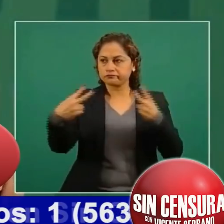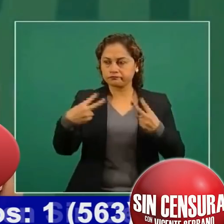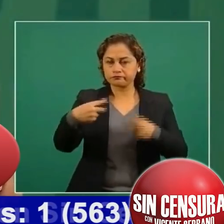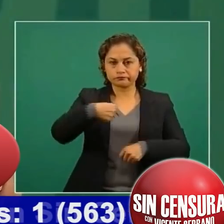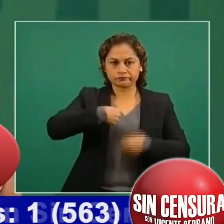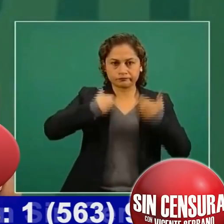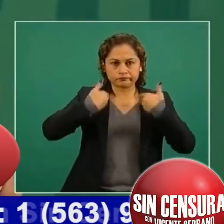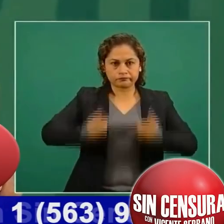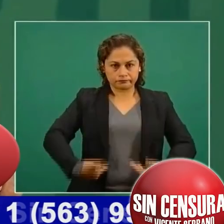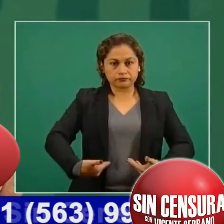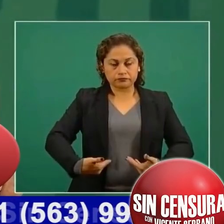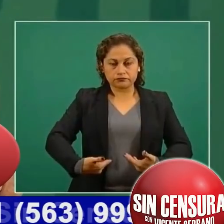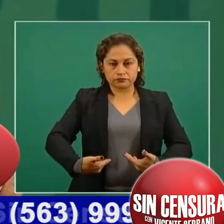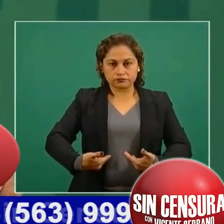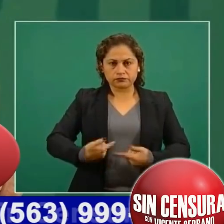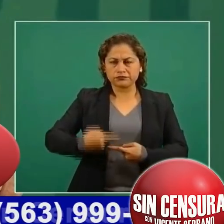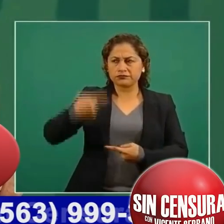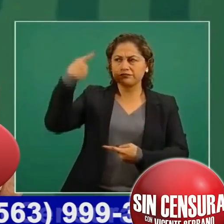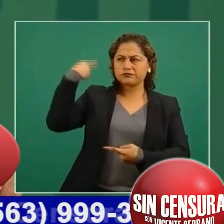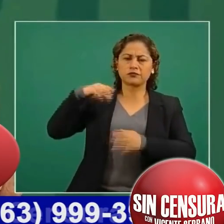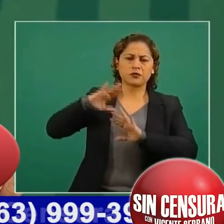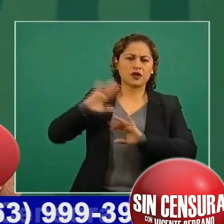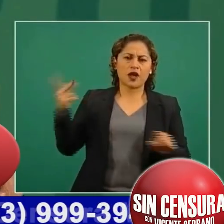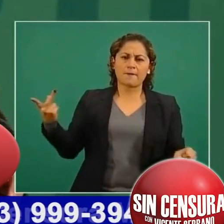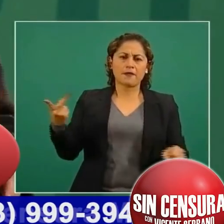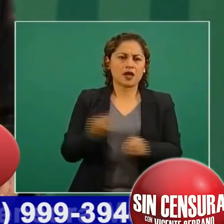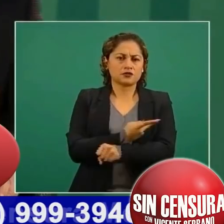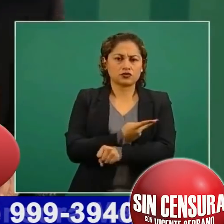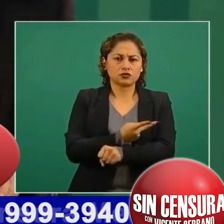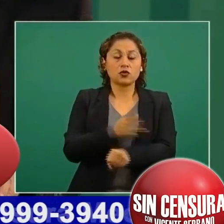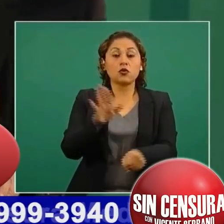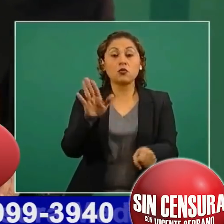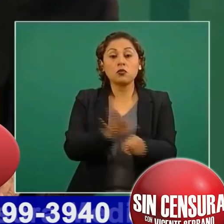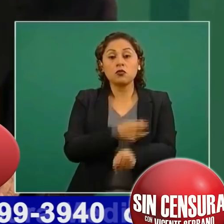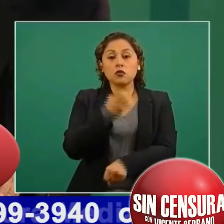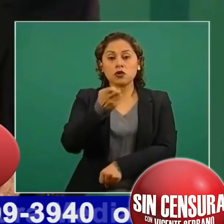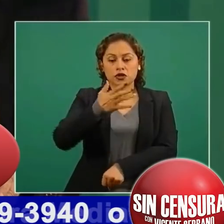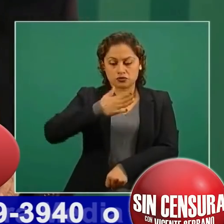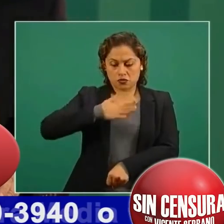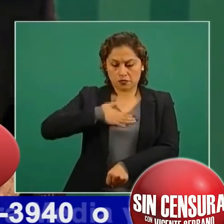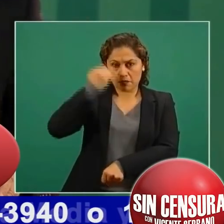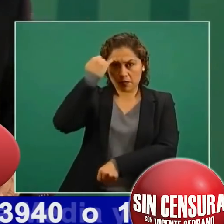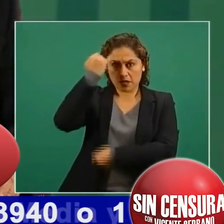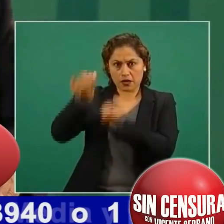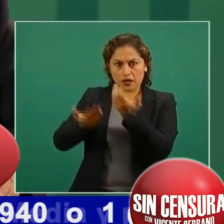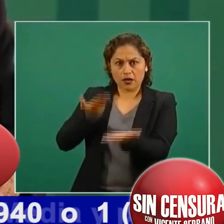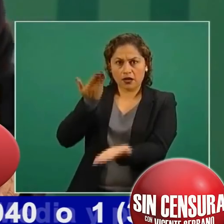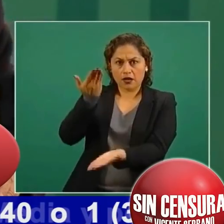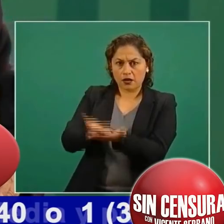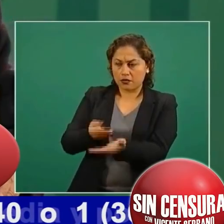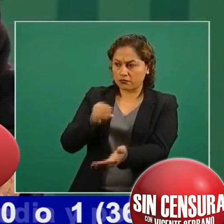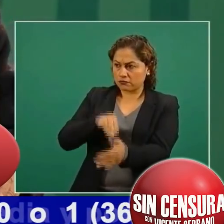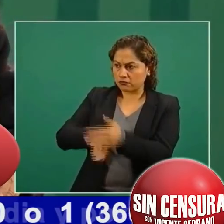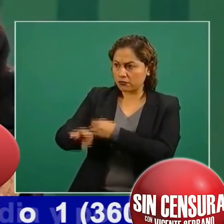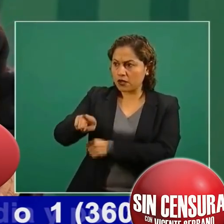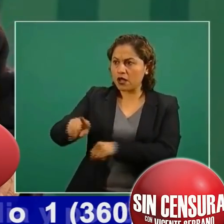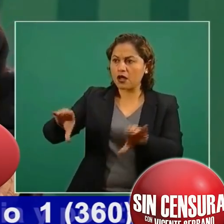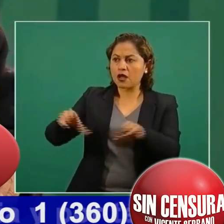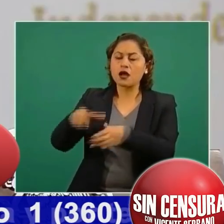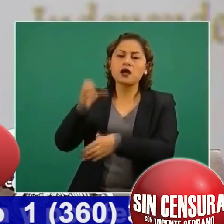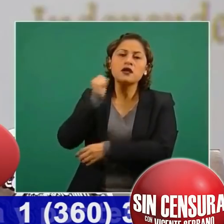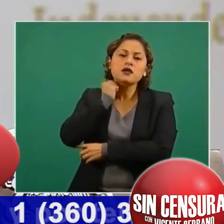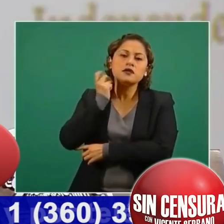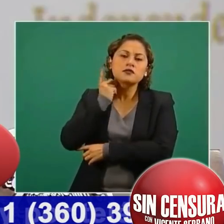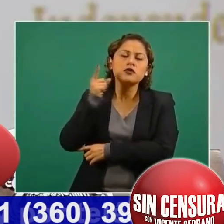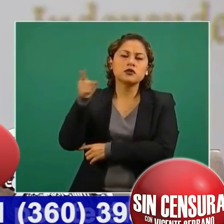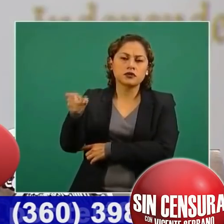la iniciativa para que el presidente pueda ser juzgado en funciones como cualquier ciudadano, que no haya